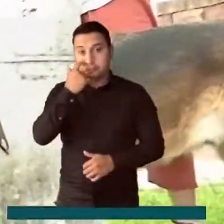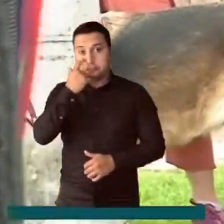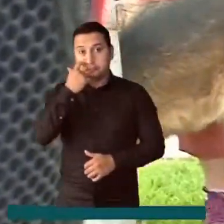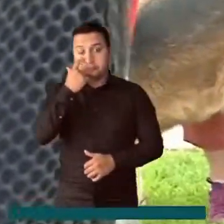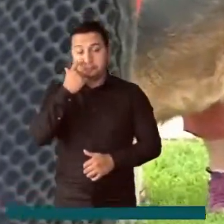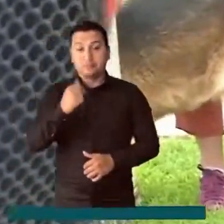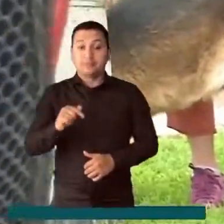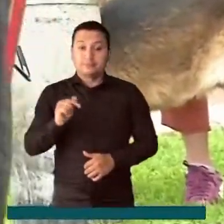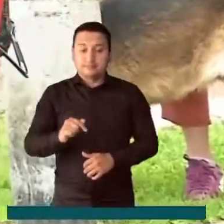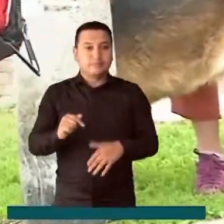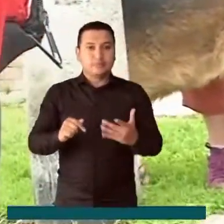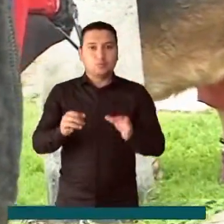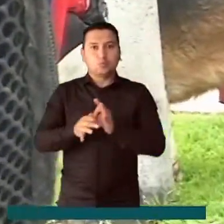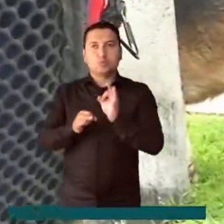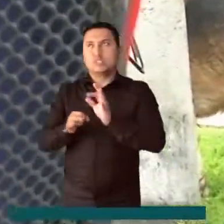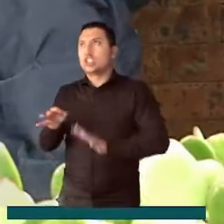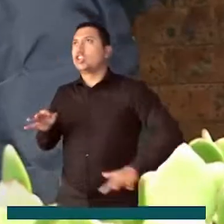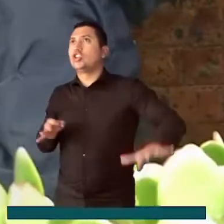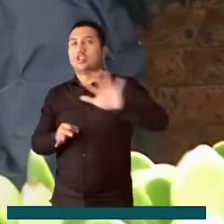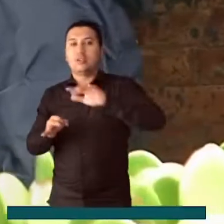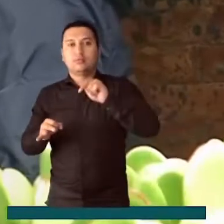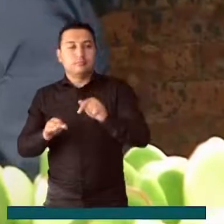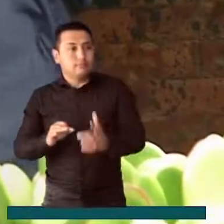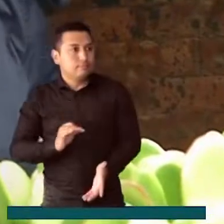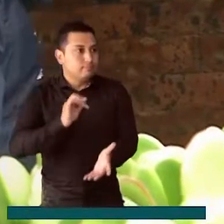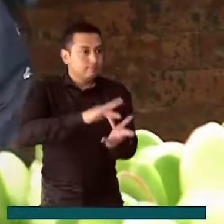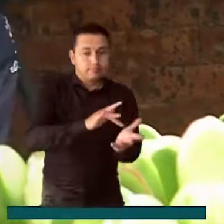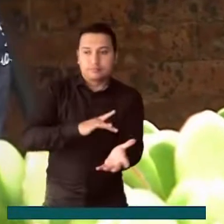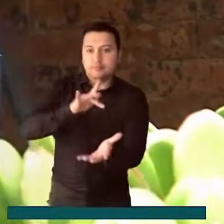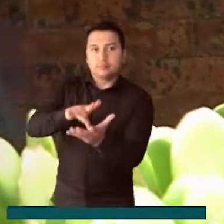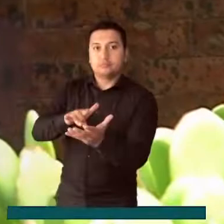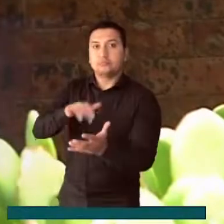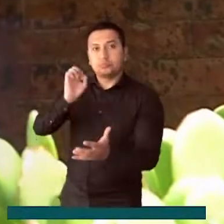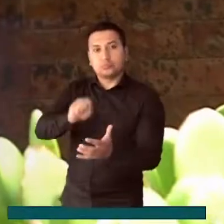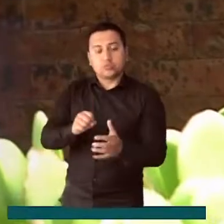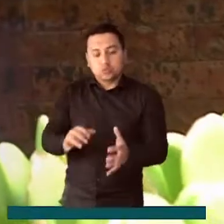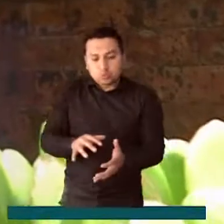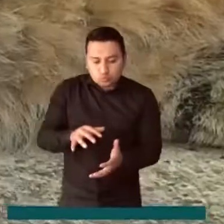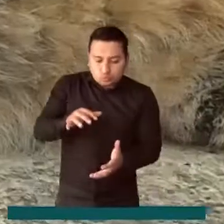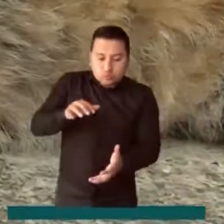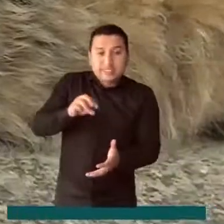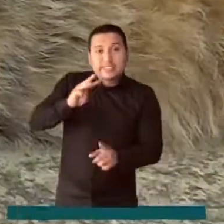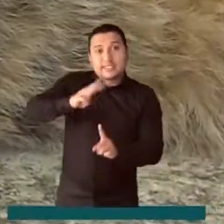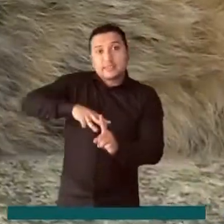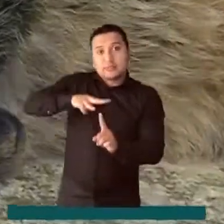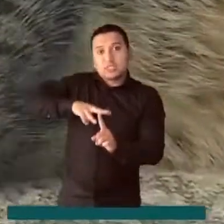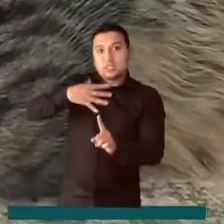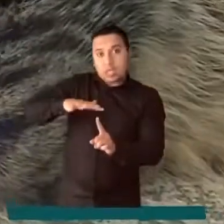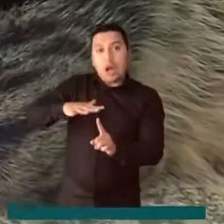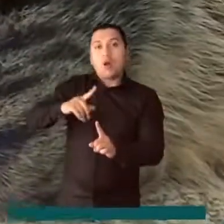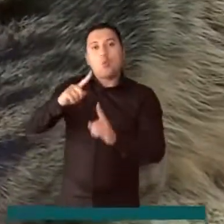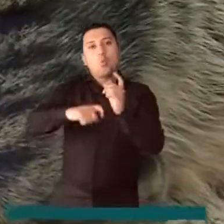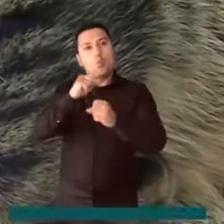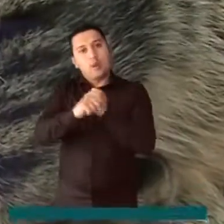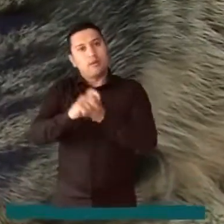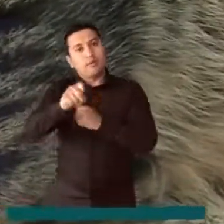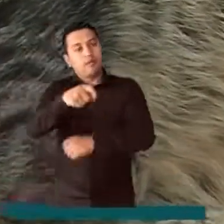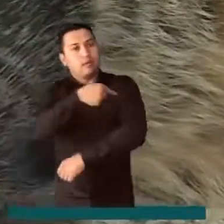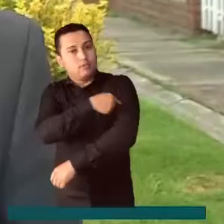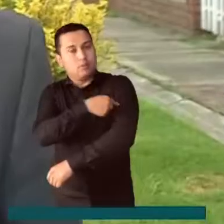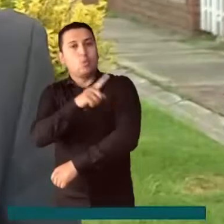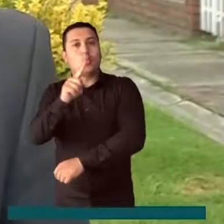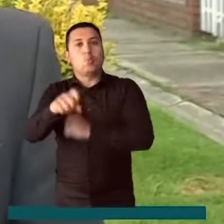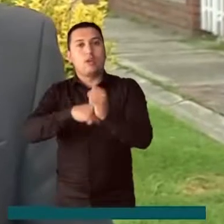puerta a puerta se realizarán en todo el municipio. Los perros y gatos pueden ser vacunados a partir de los 3 meses y debe realizarse un refuerzo cada